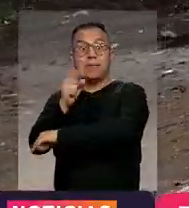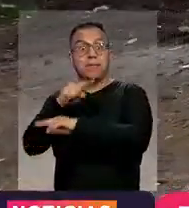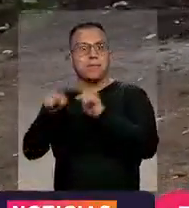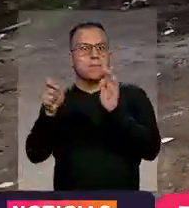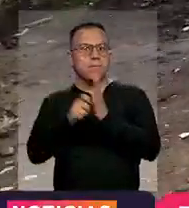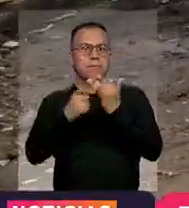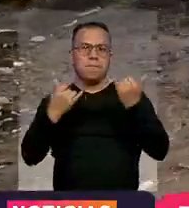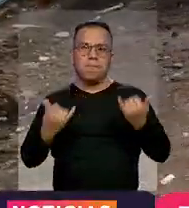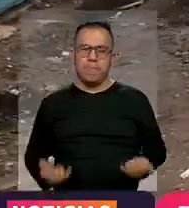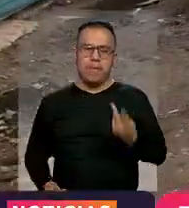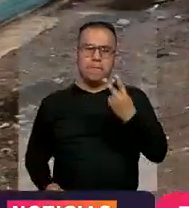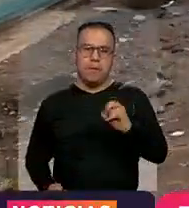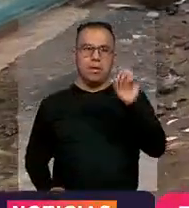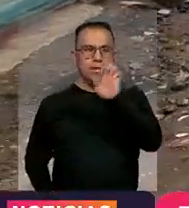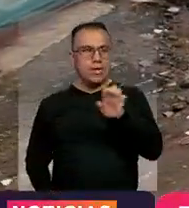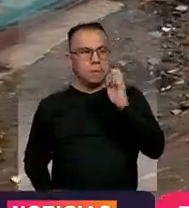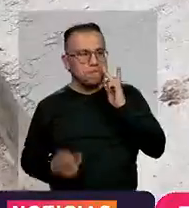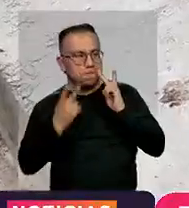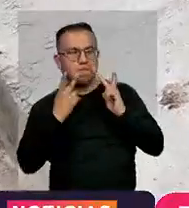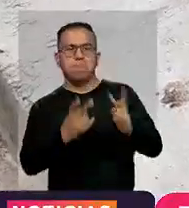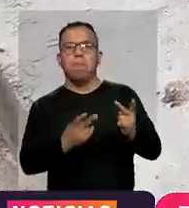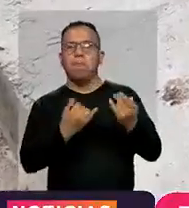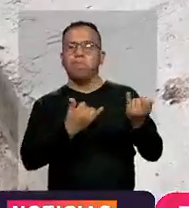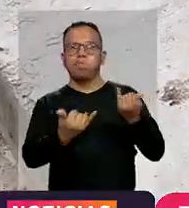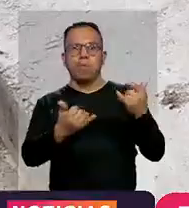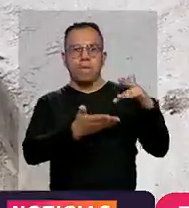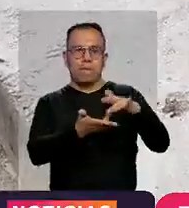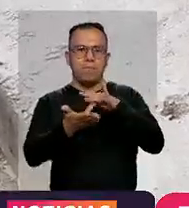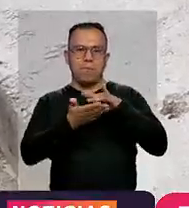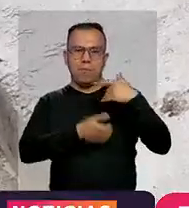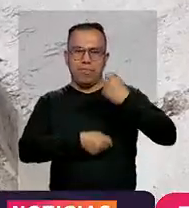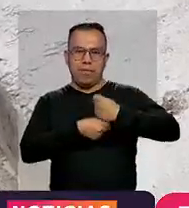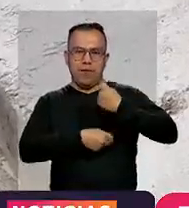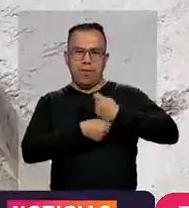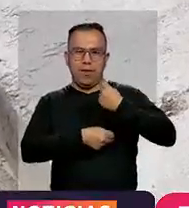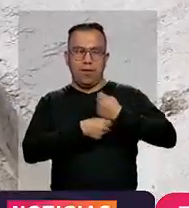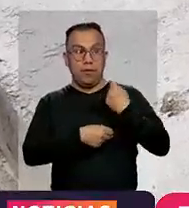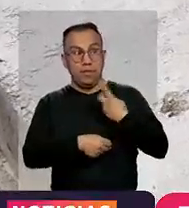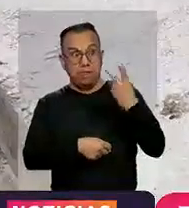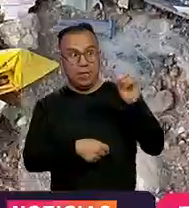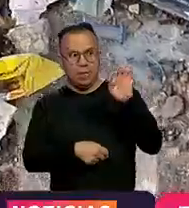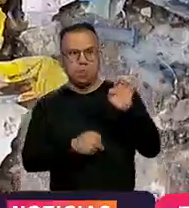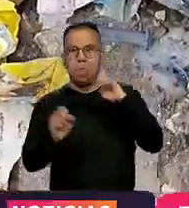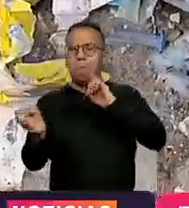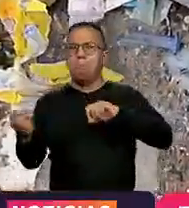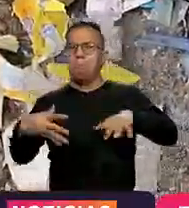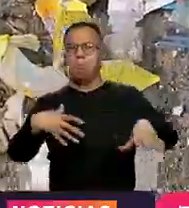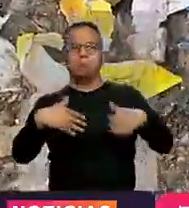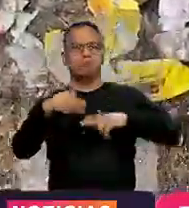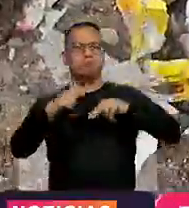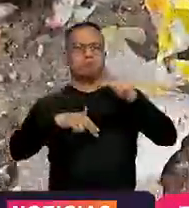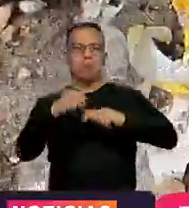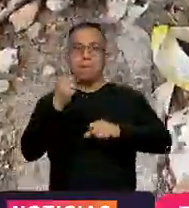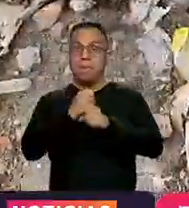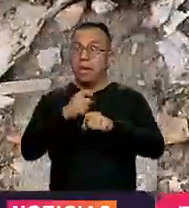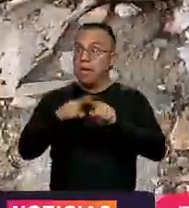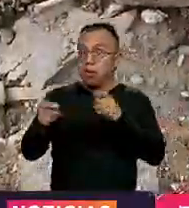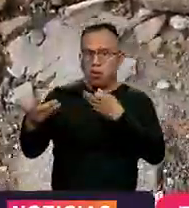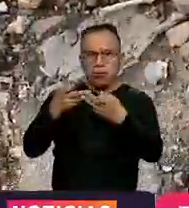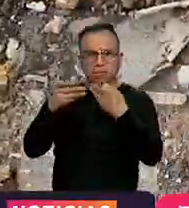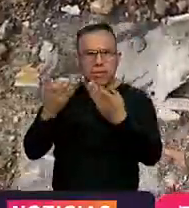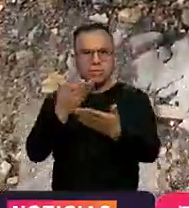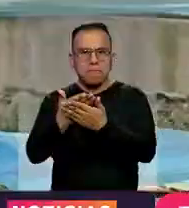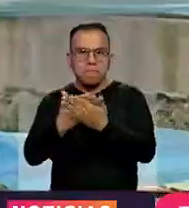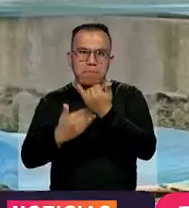embargo, el 20 de enero fue el último día que hubo presencia de trabajadores en la zona, que dejaron abandonada la obra sin dar explicación a